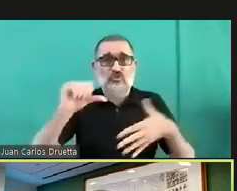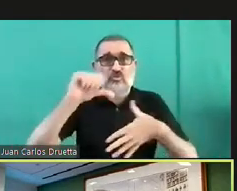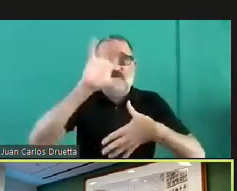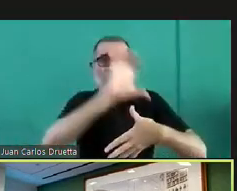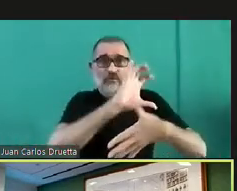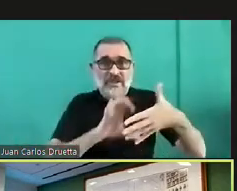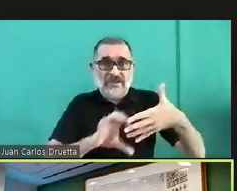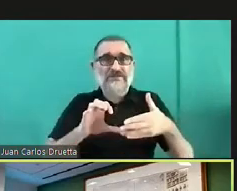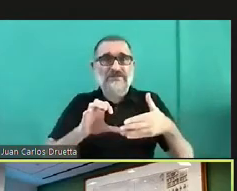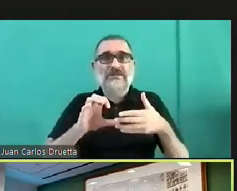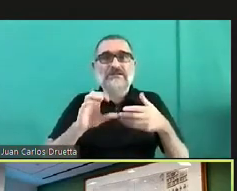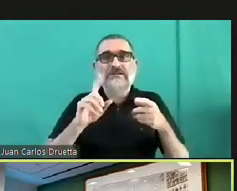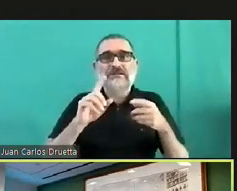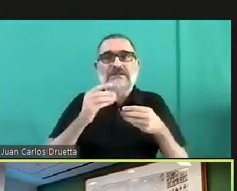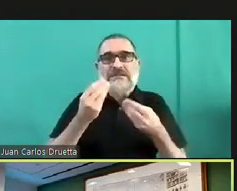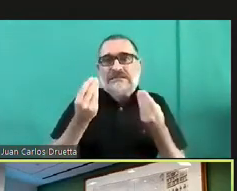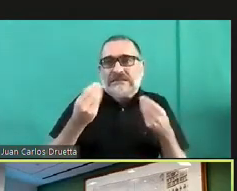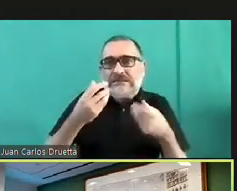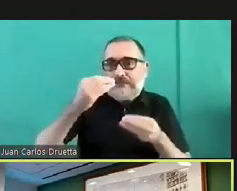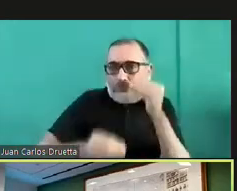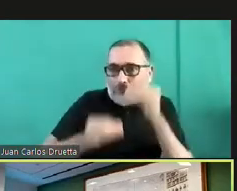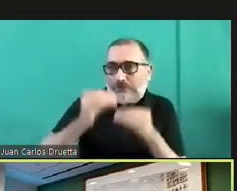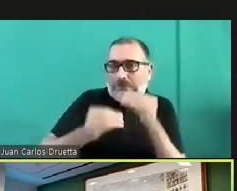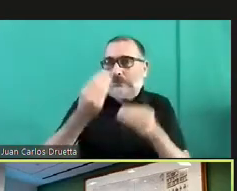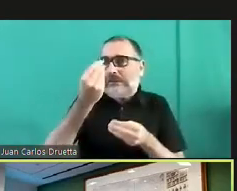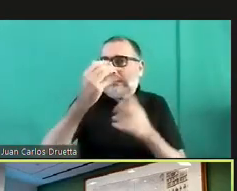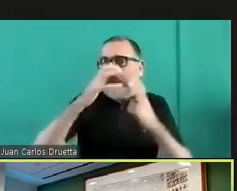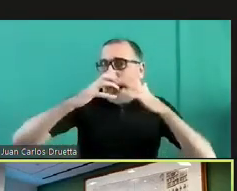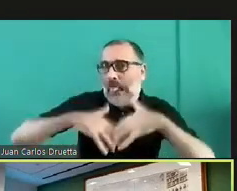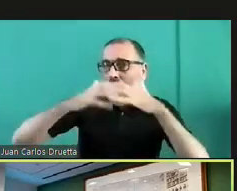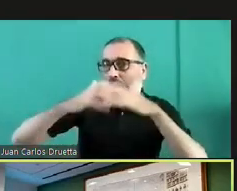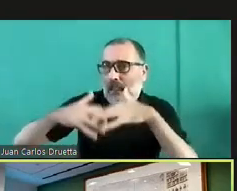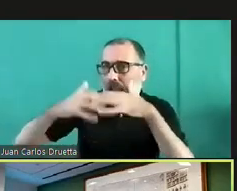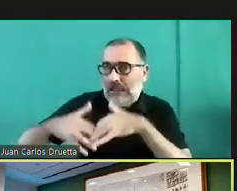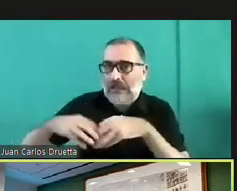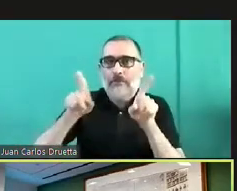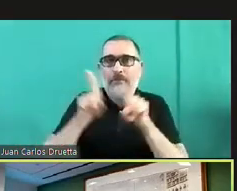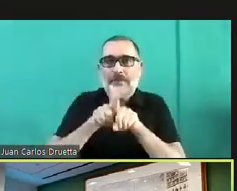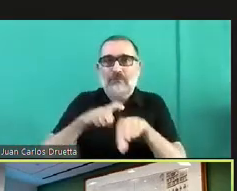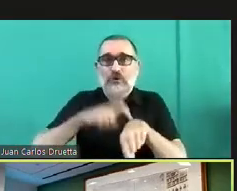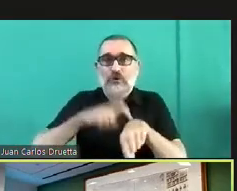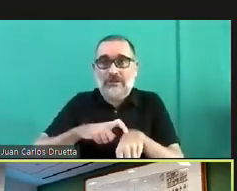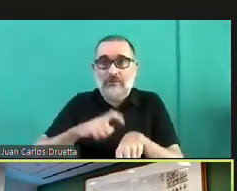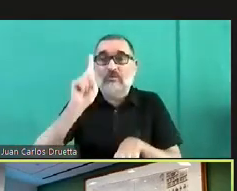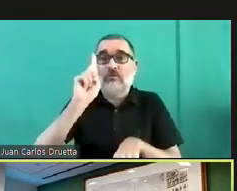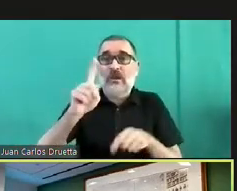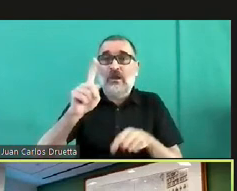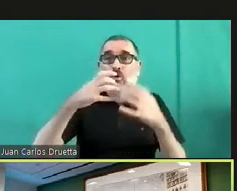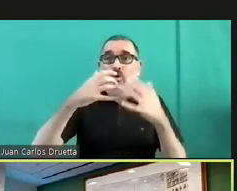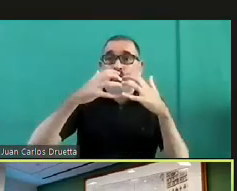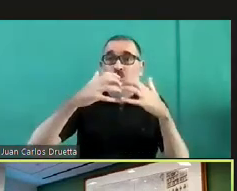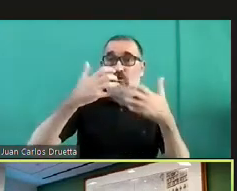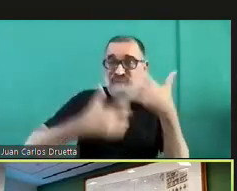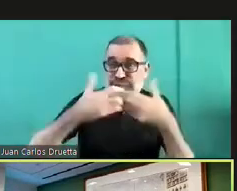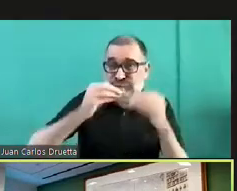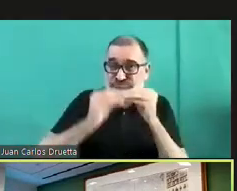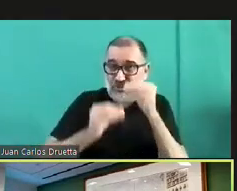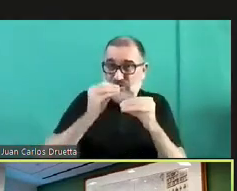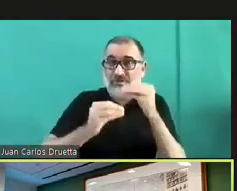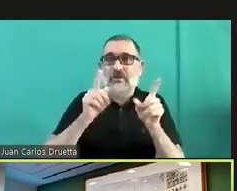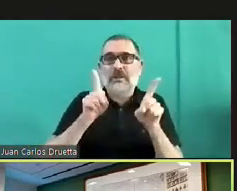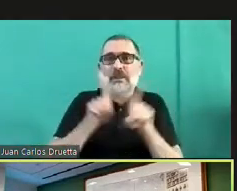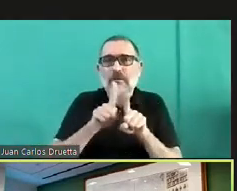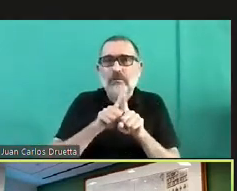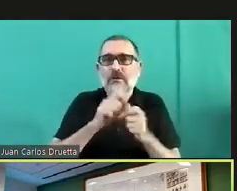hacer esto queremos reducir la demanda de servicios al mismo tiempo podemos salvar vidas en bloomberg